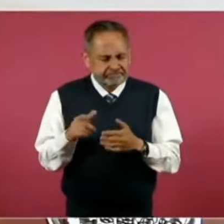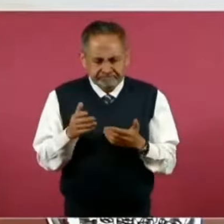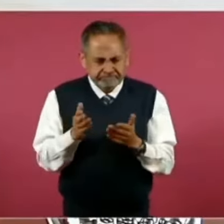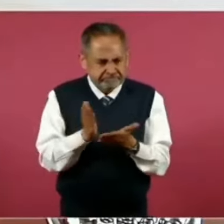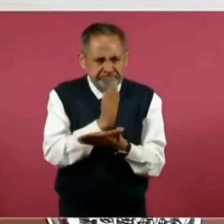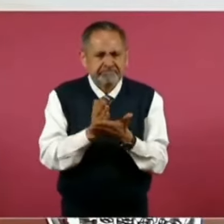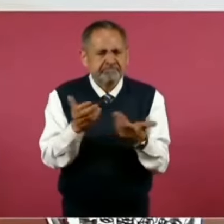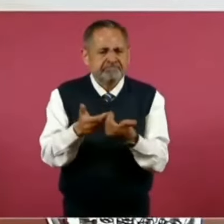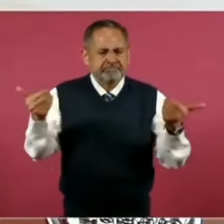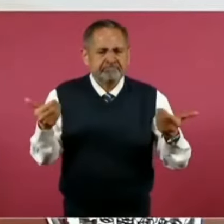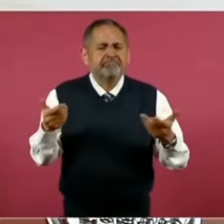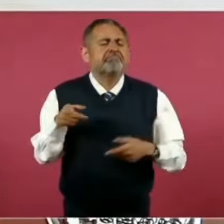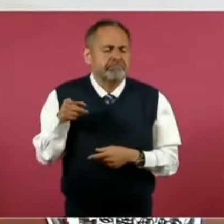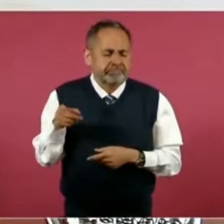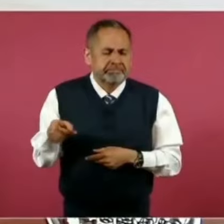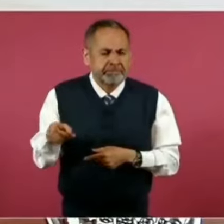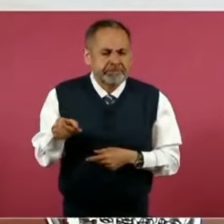se